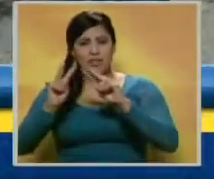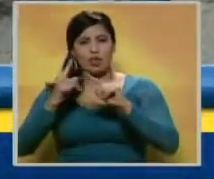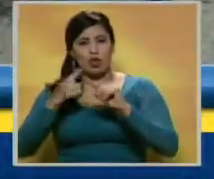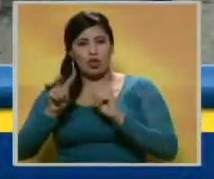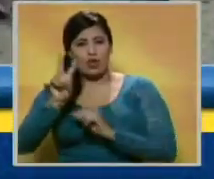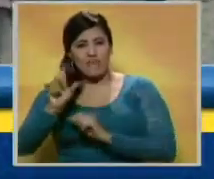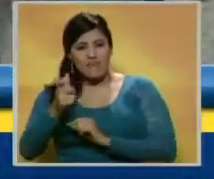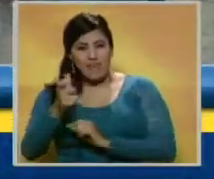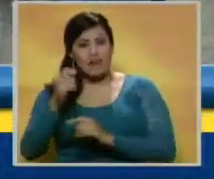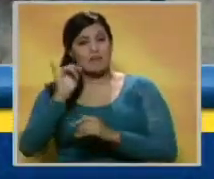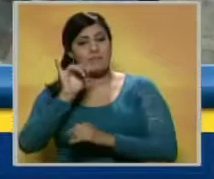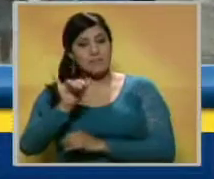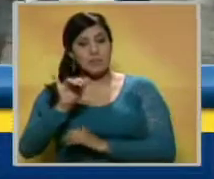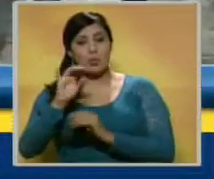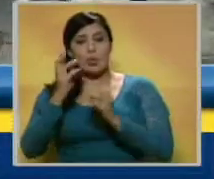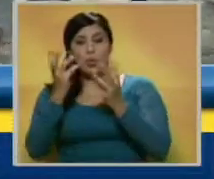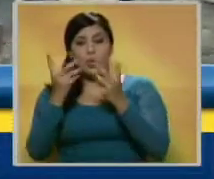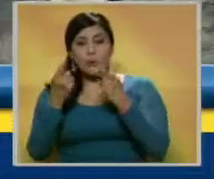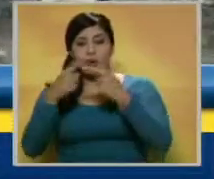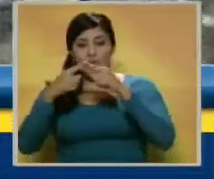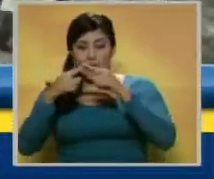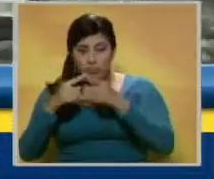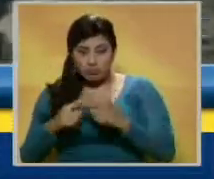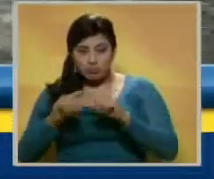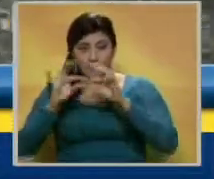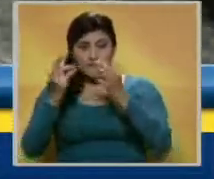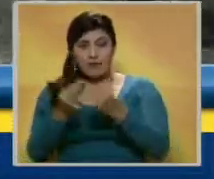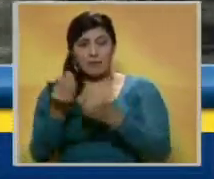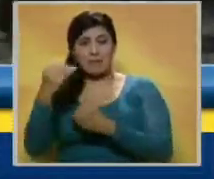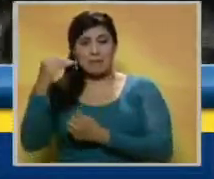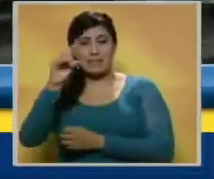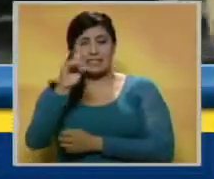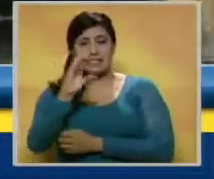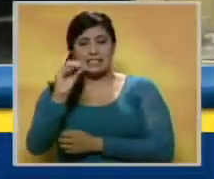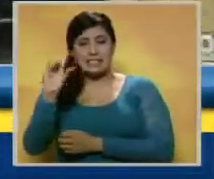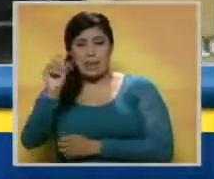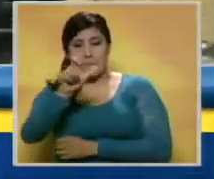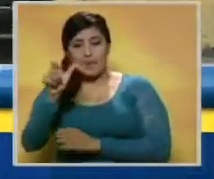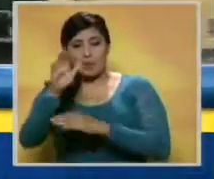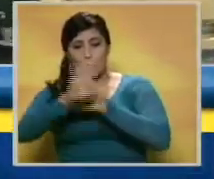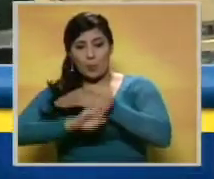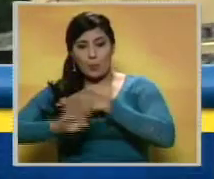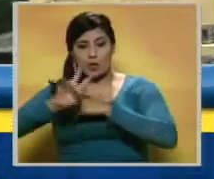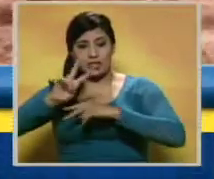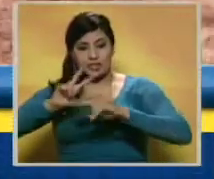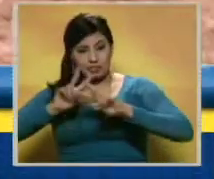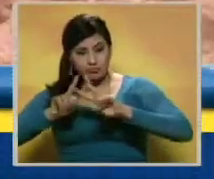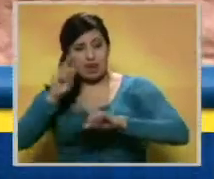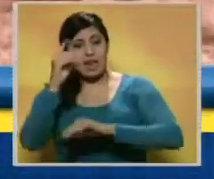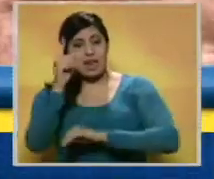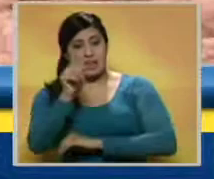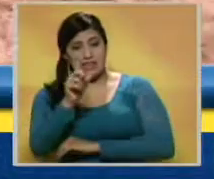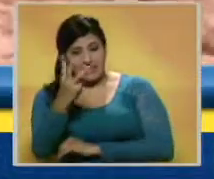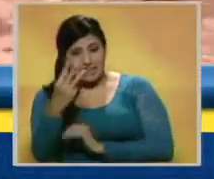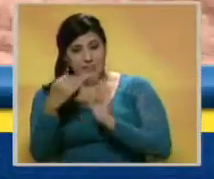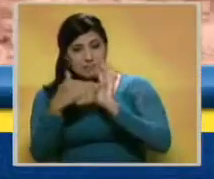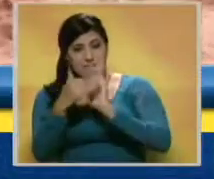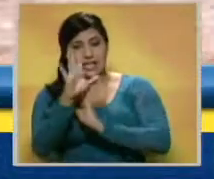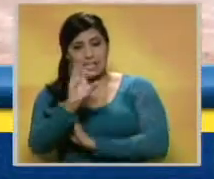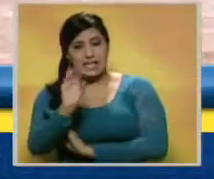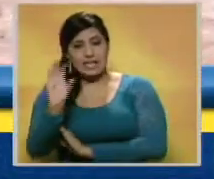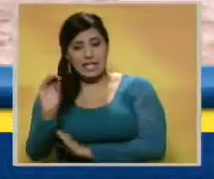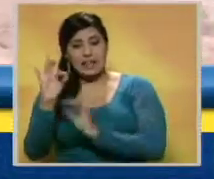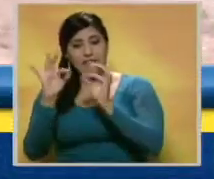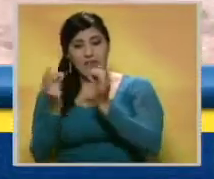La Vega. El número de familias damnificadas aumentó a 100 según los reportes de Protección Civil. 3.500 familias